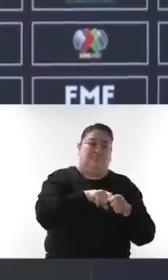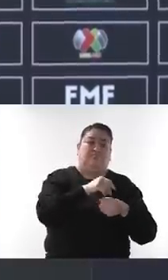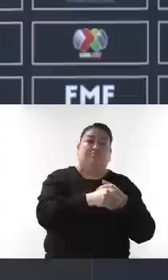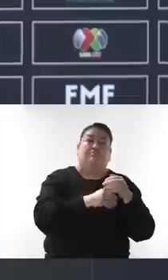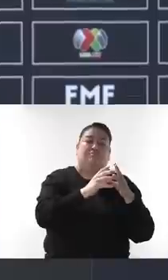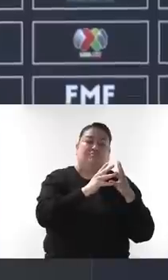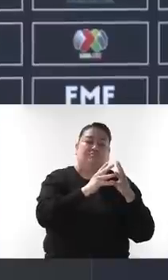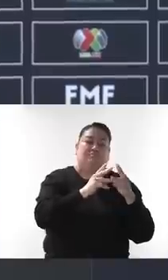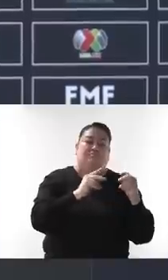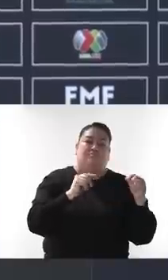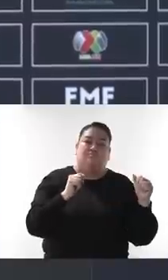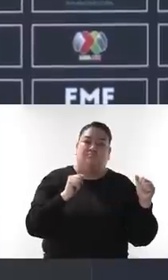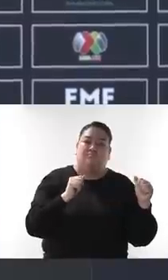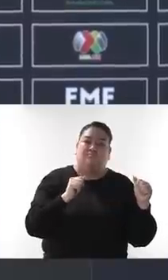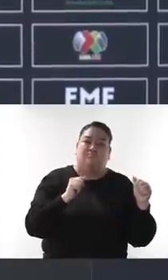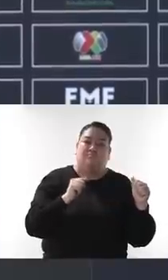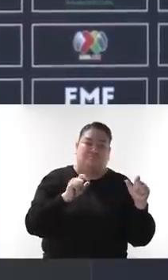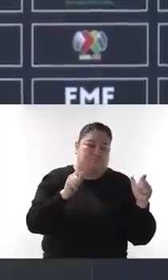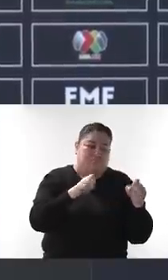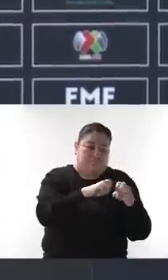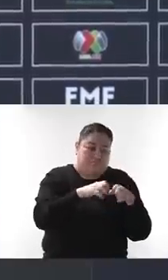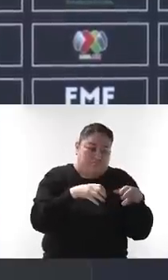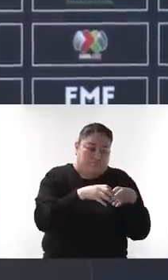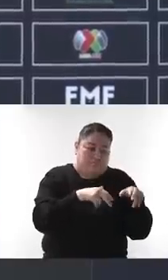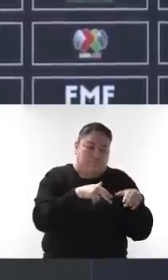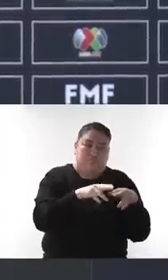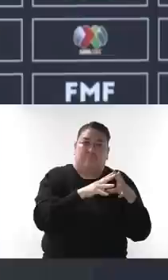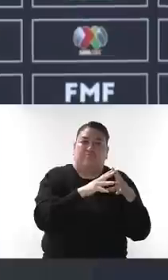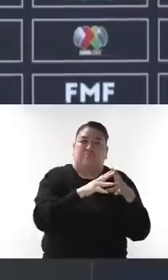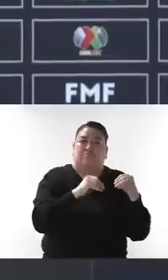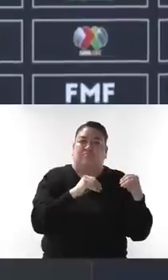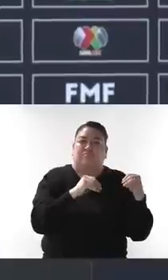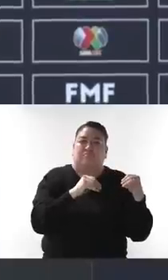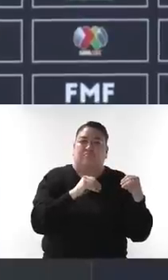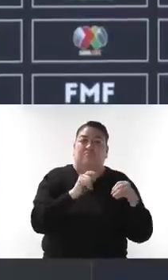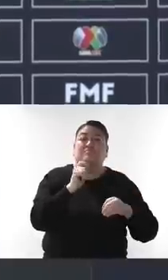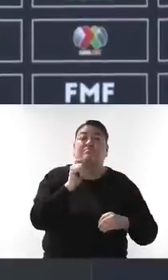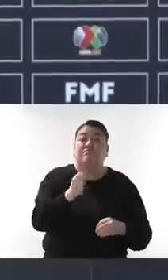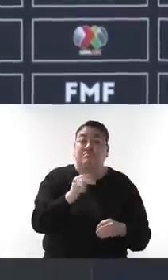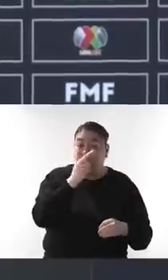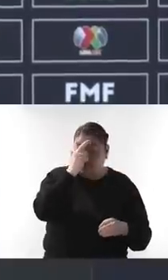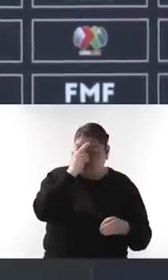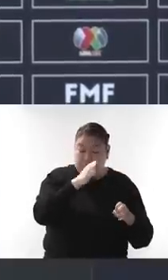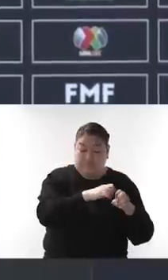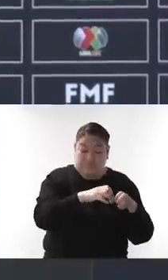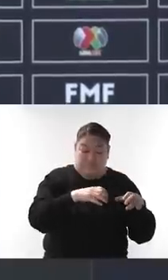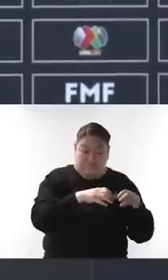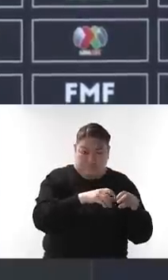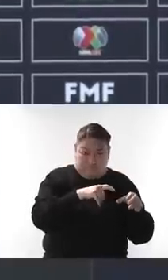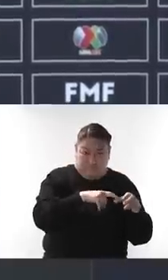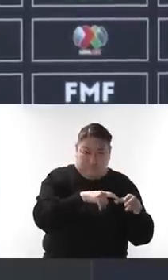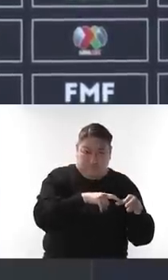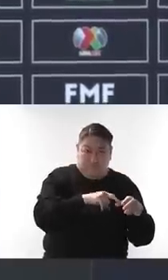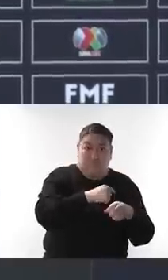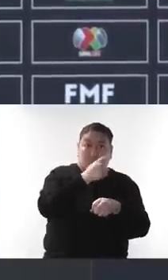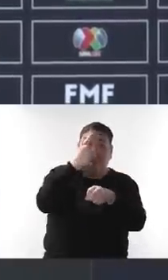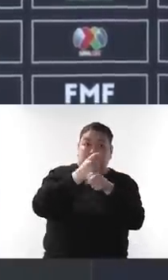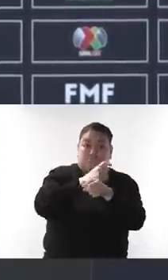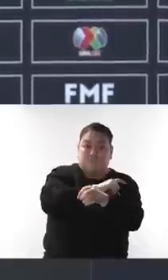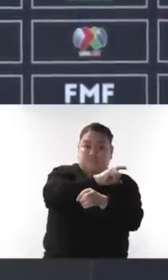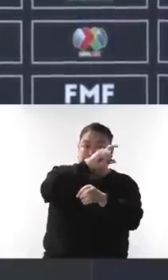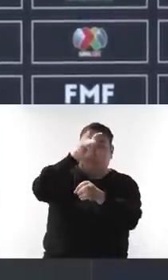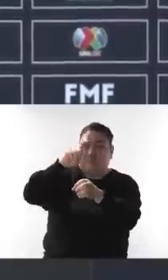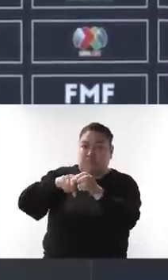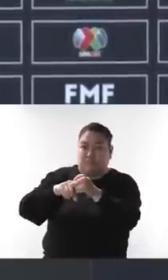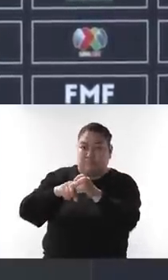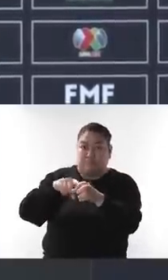Entonces, la idea es que el equipo que suba tenga la garantía de